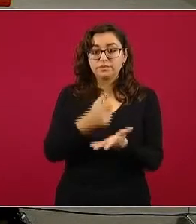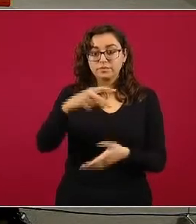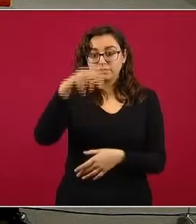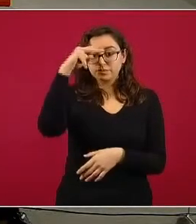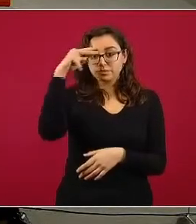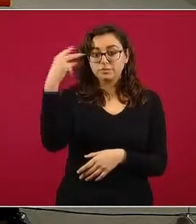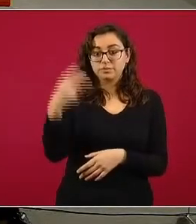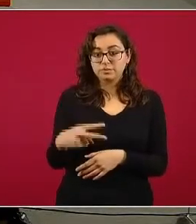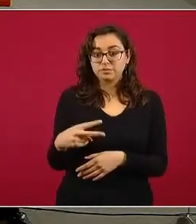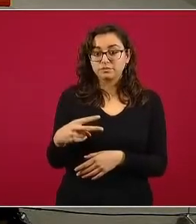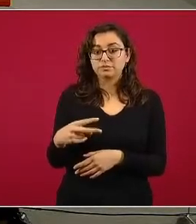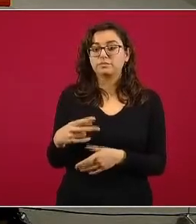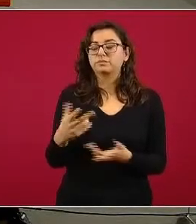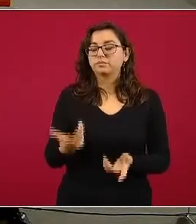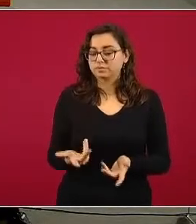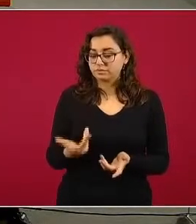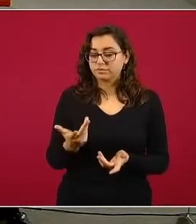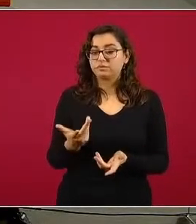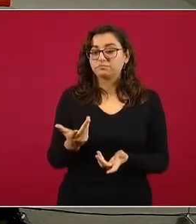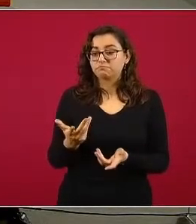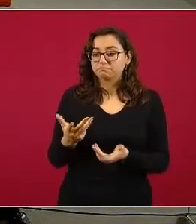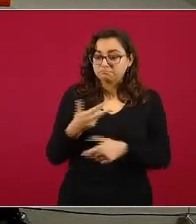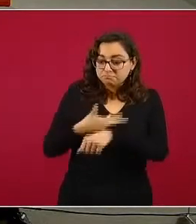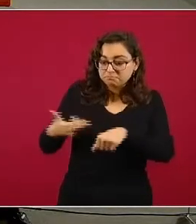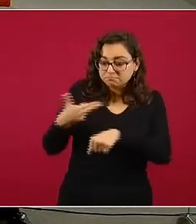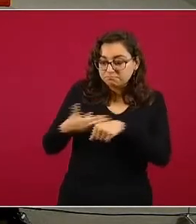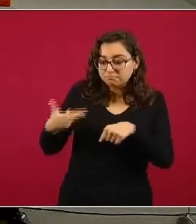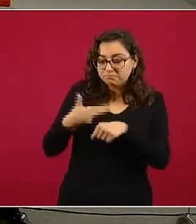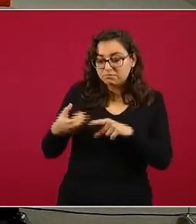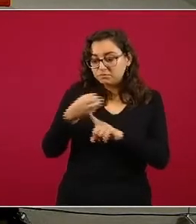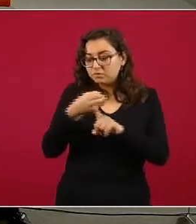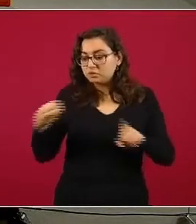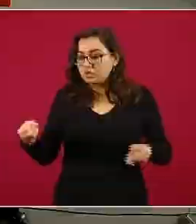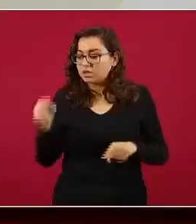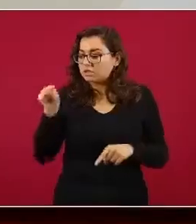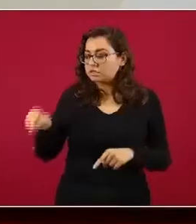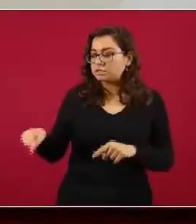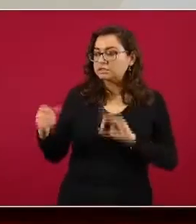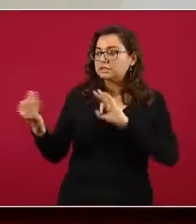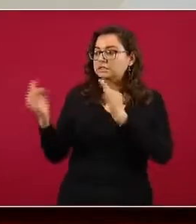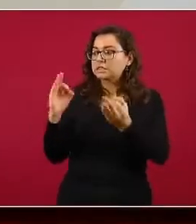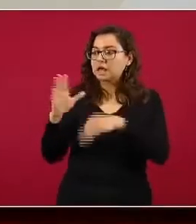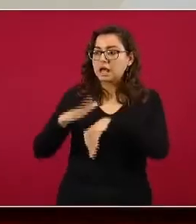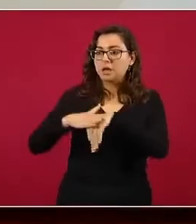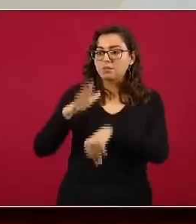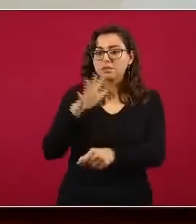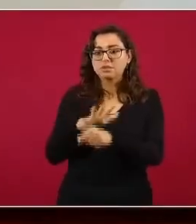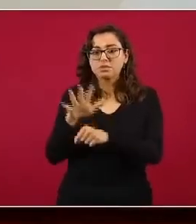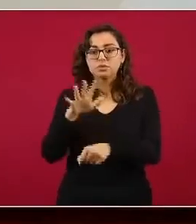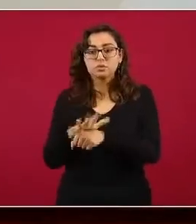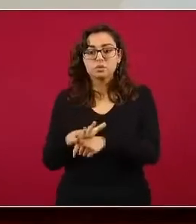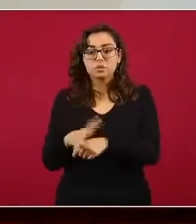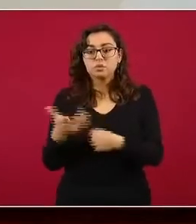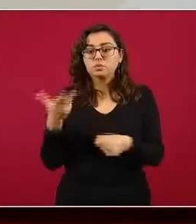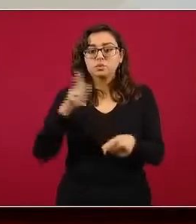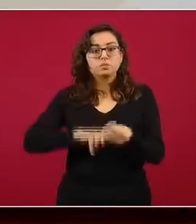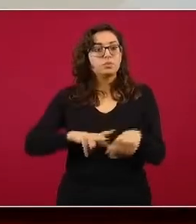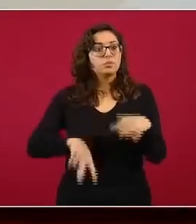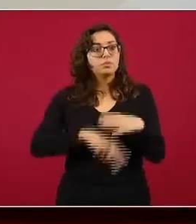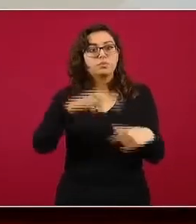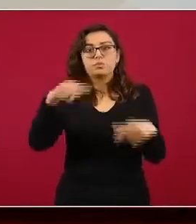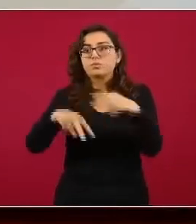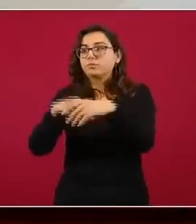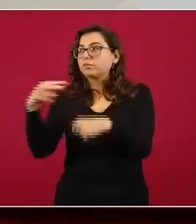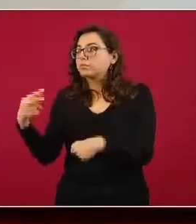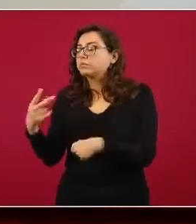Ciudad de México, para poder identificar rápidamente. Hay sistemas que están monitoreando esta disponibilidad e